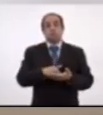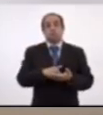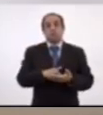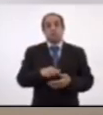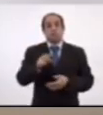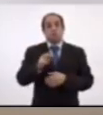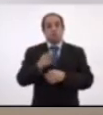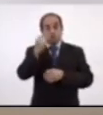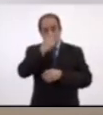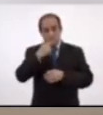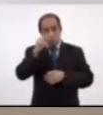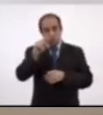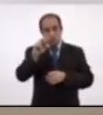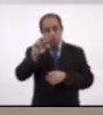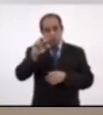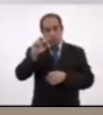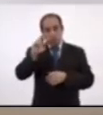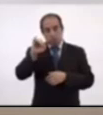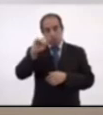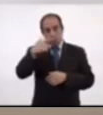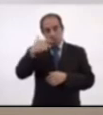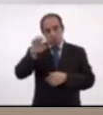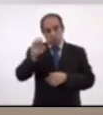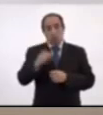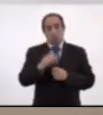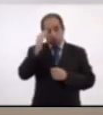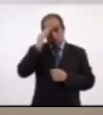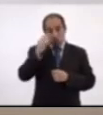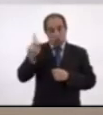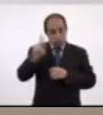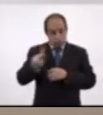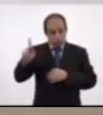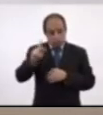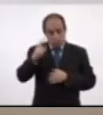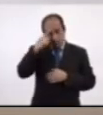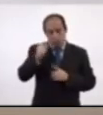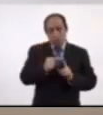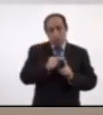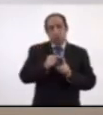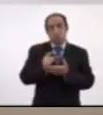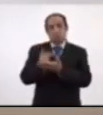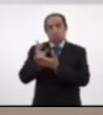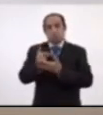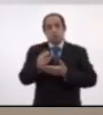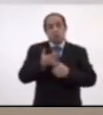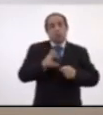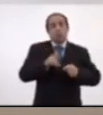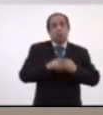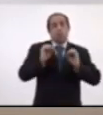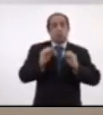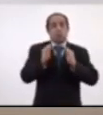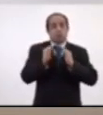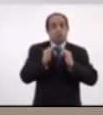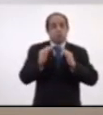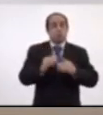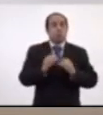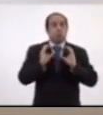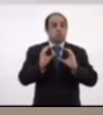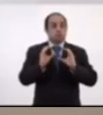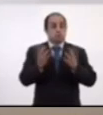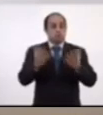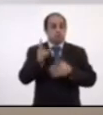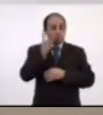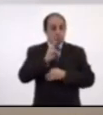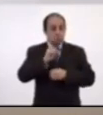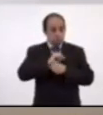ya los conoce la ciudadanía para poder referenciar a hospitales o el cuidado a casa, haciendo las pruebas de